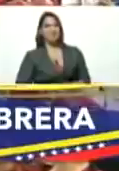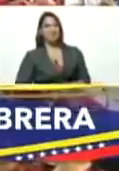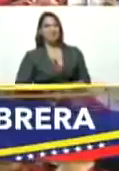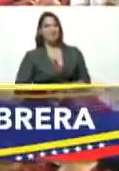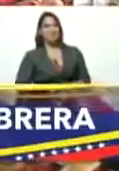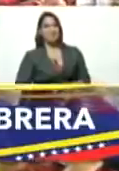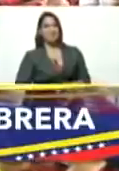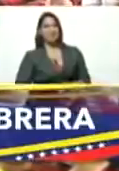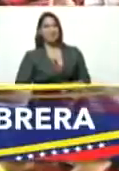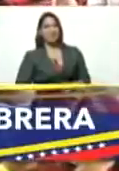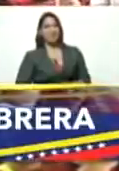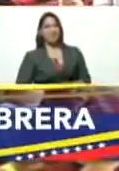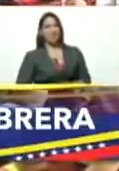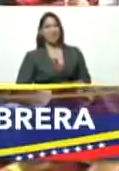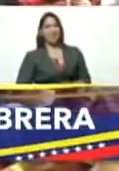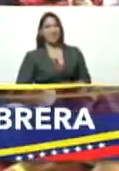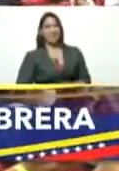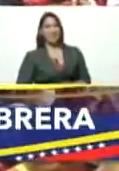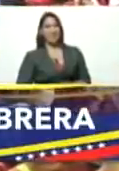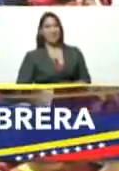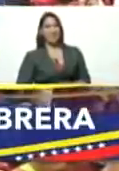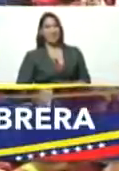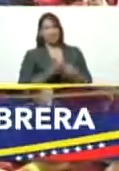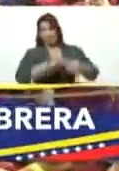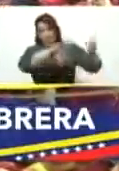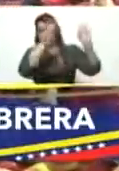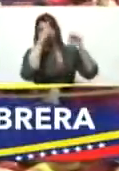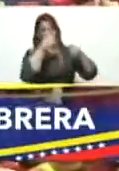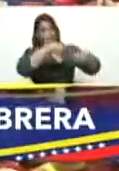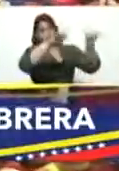bueno ponte como te dé la gana